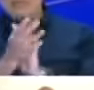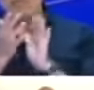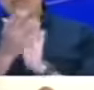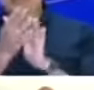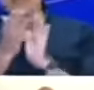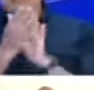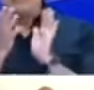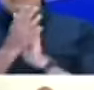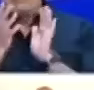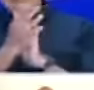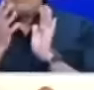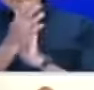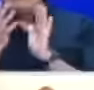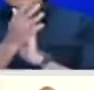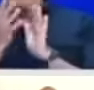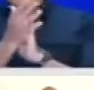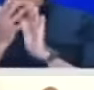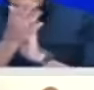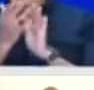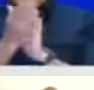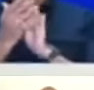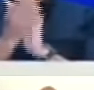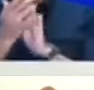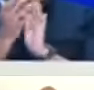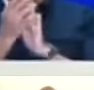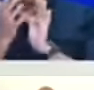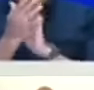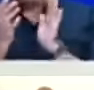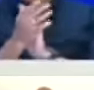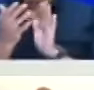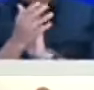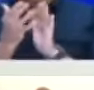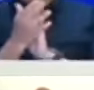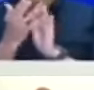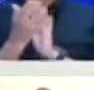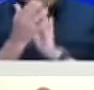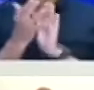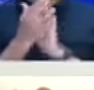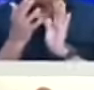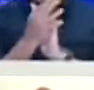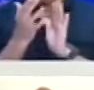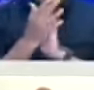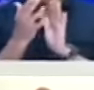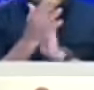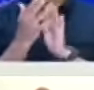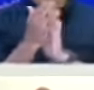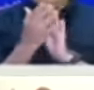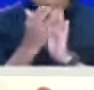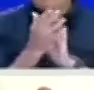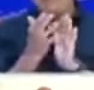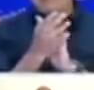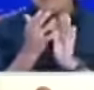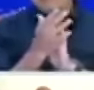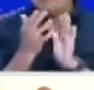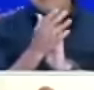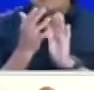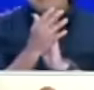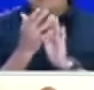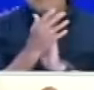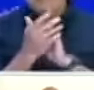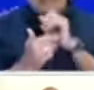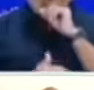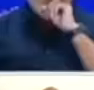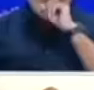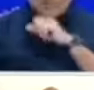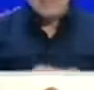1, 2, 3, 4, 5, 6, 7, 8 estrellas, incluyendo la estrella sagrada, octava, de la Guayana Esequiba. ¿Cómo te llamas tú?